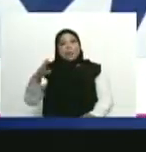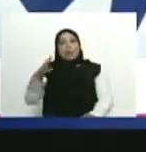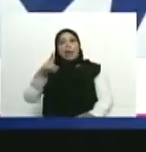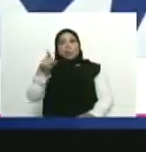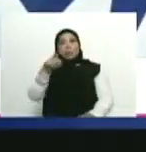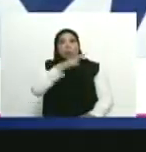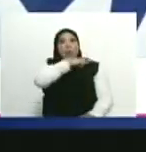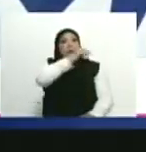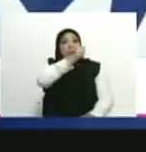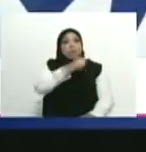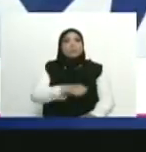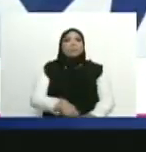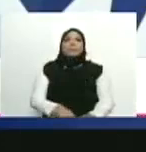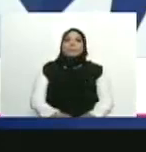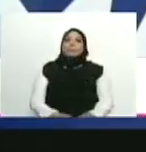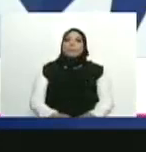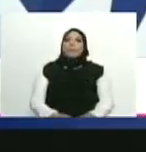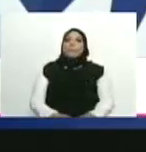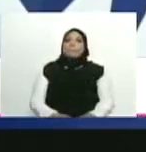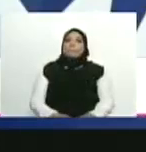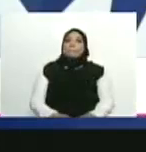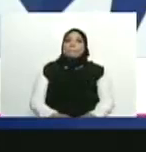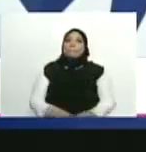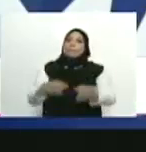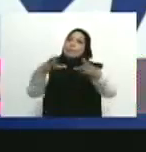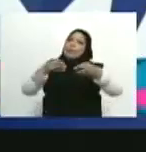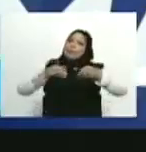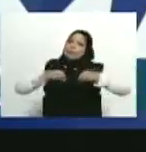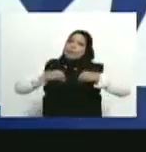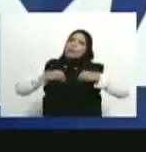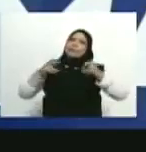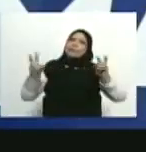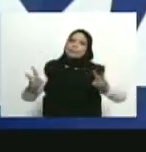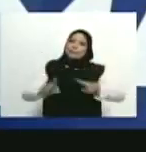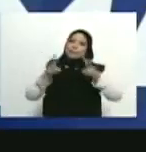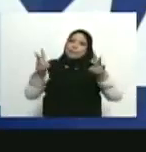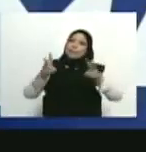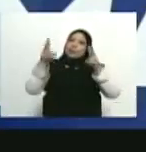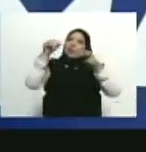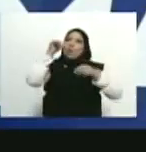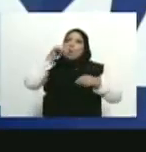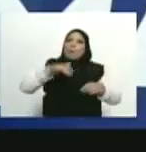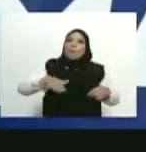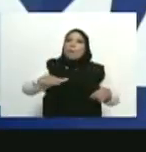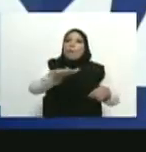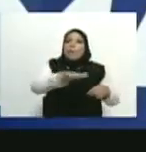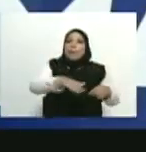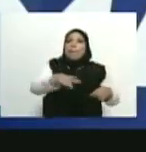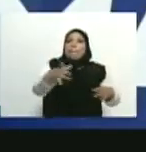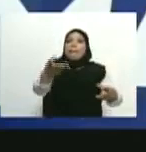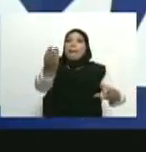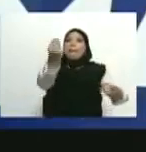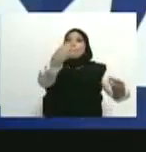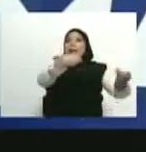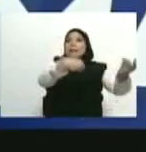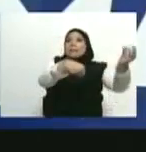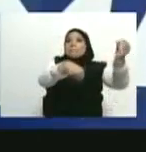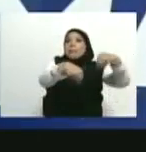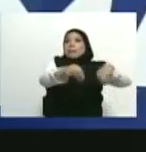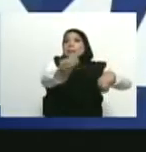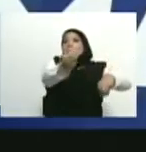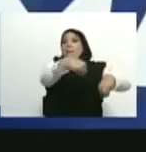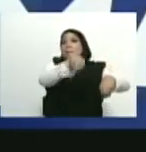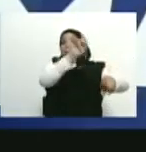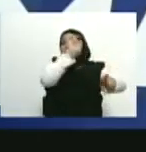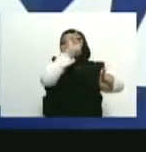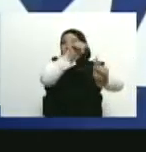primordial de esta victoria es reconocer que con el pueblo somos más. Eso es lo importante de esta